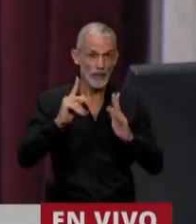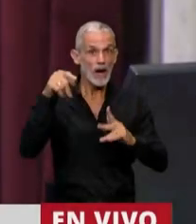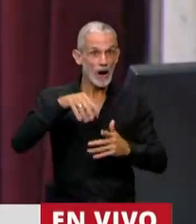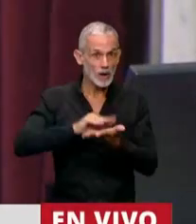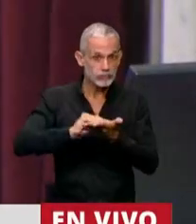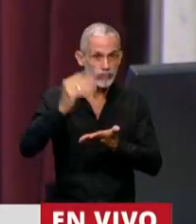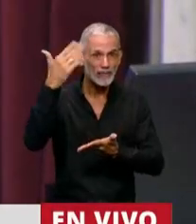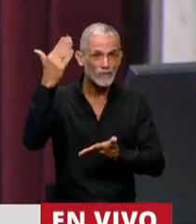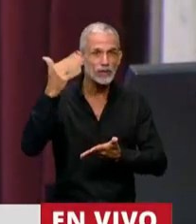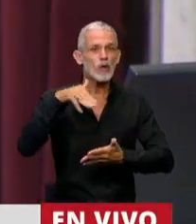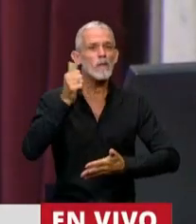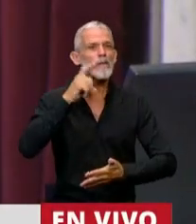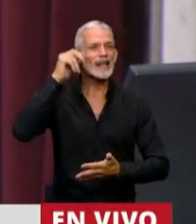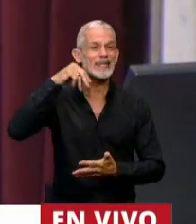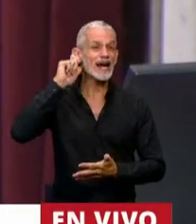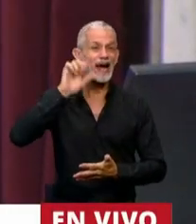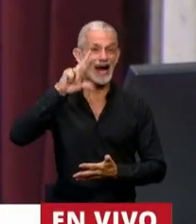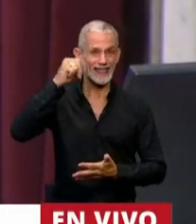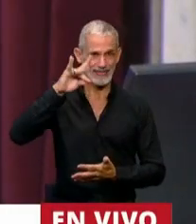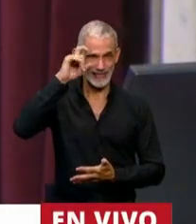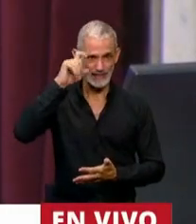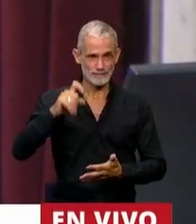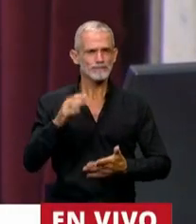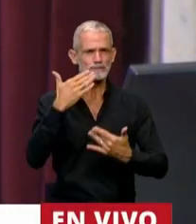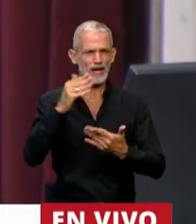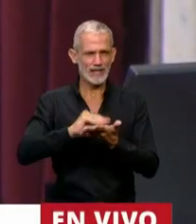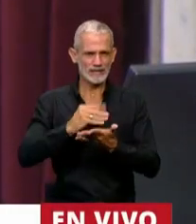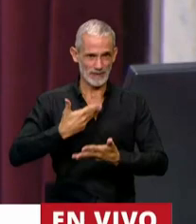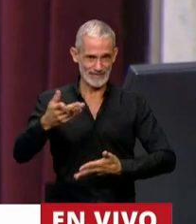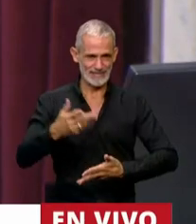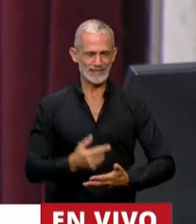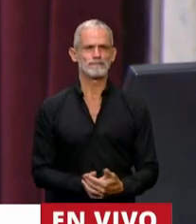En uso de la palabra, el diputado Martín Grande. Gracias, presidenta.